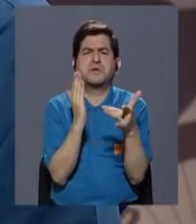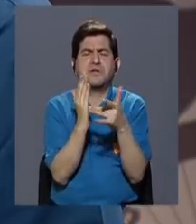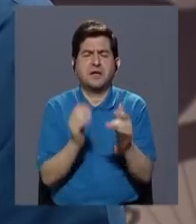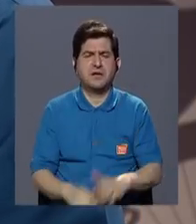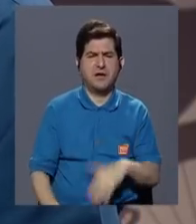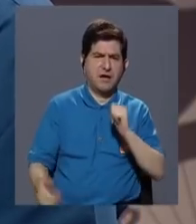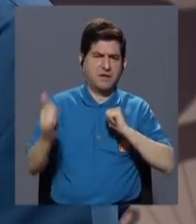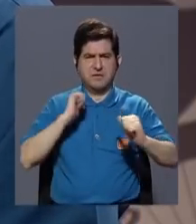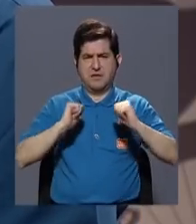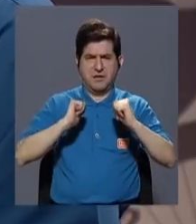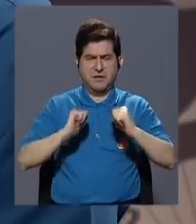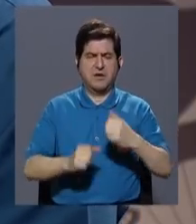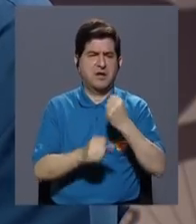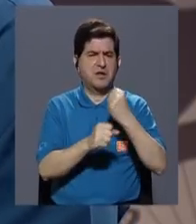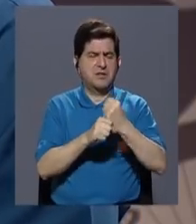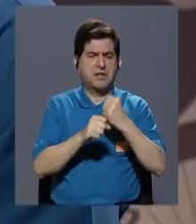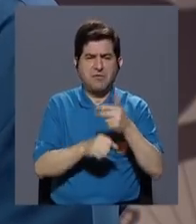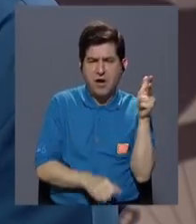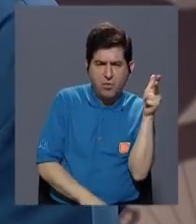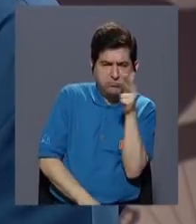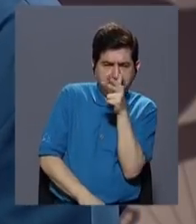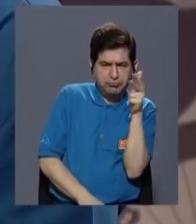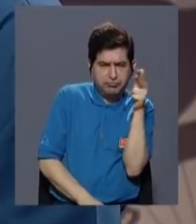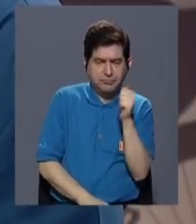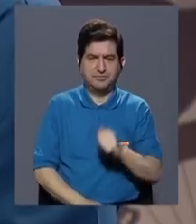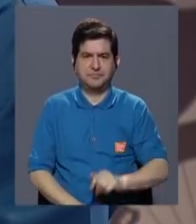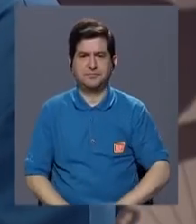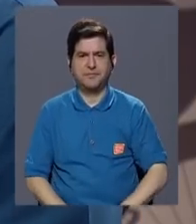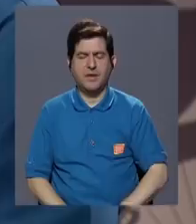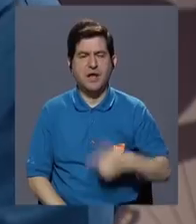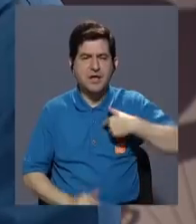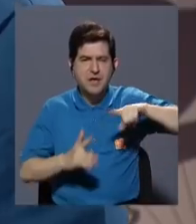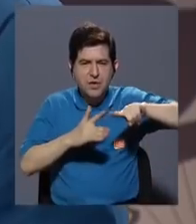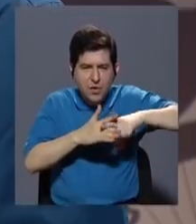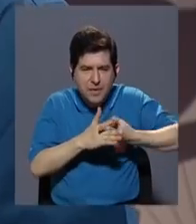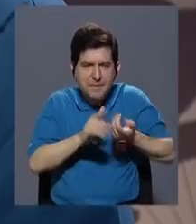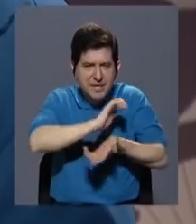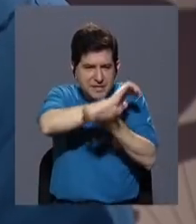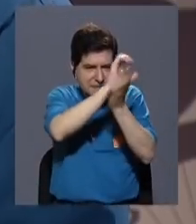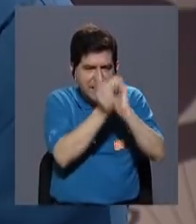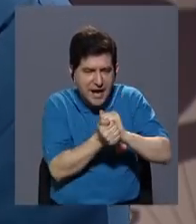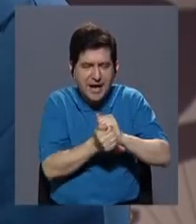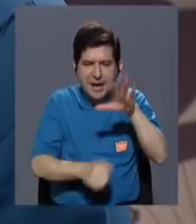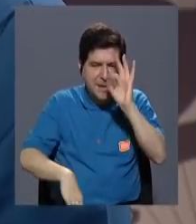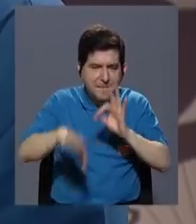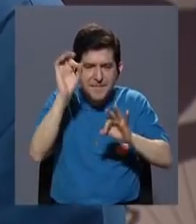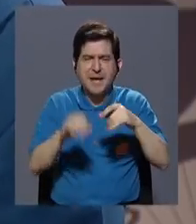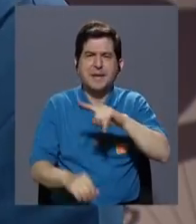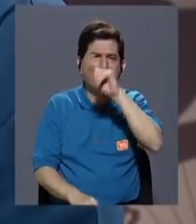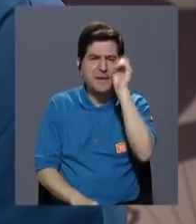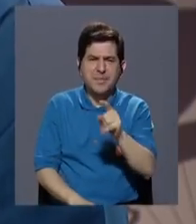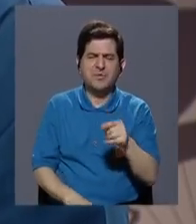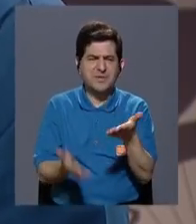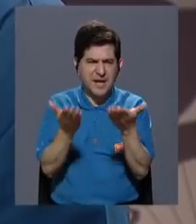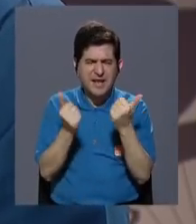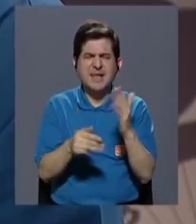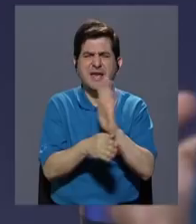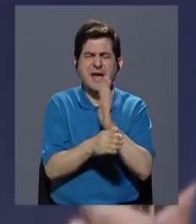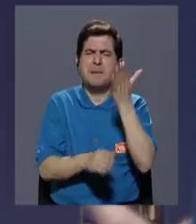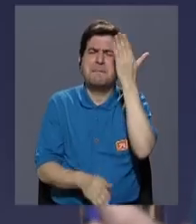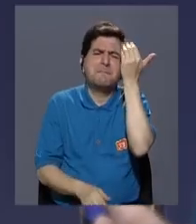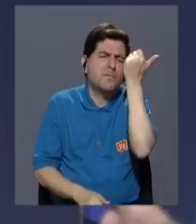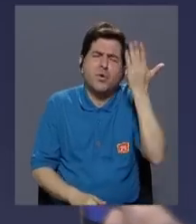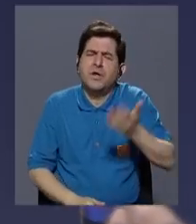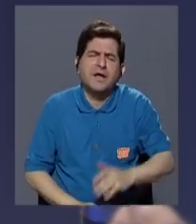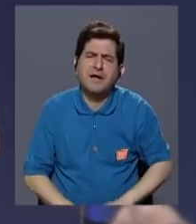de actuación de trabajo de cámara y empecé a cambiar la forma de casting y empecé a preguntarles por qué quieren hacer una película